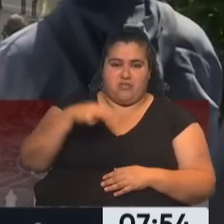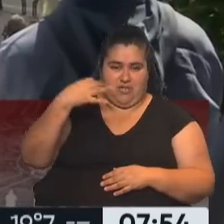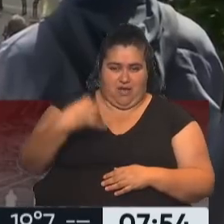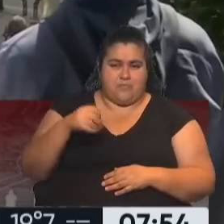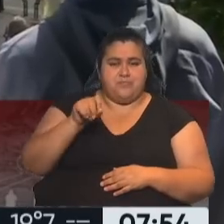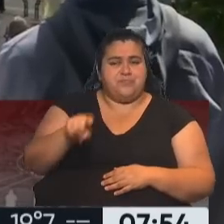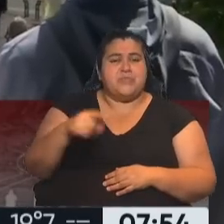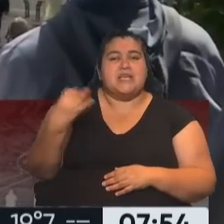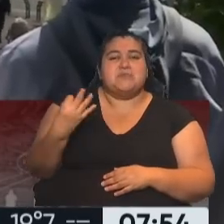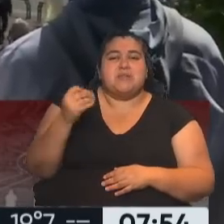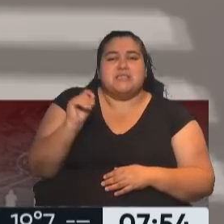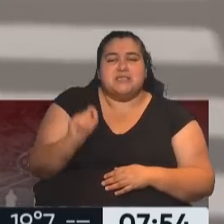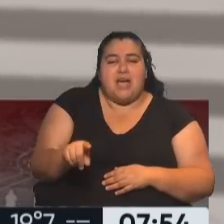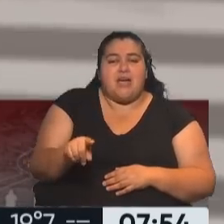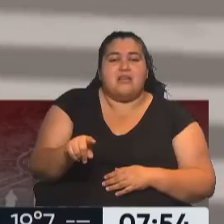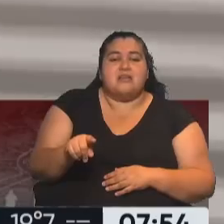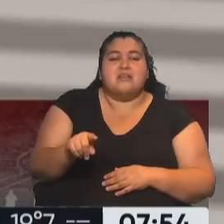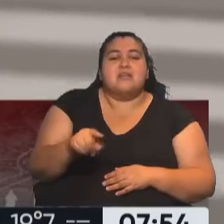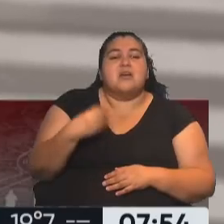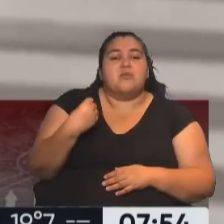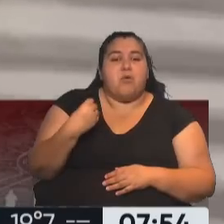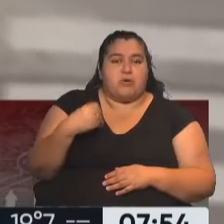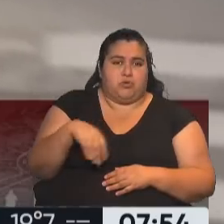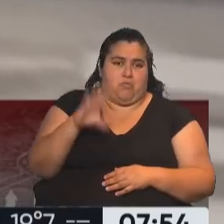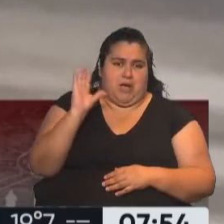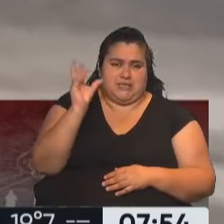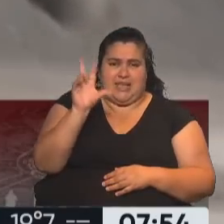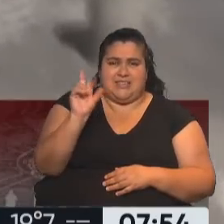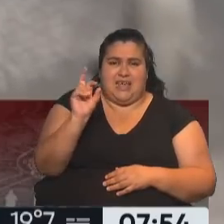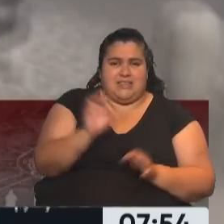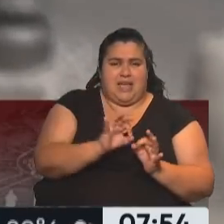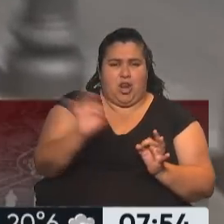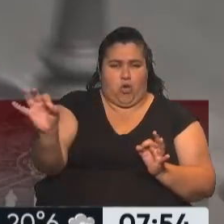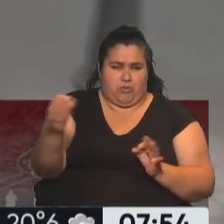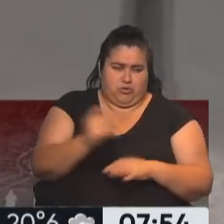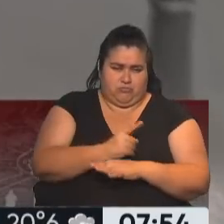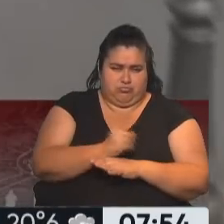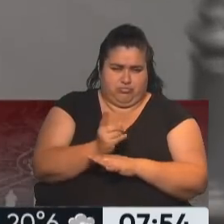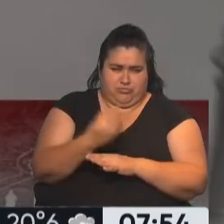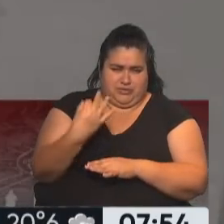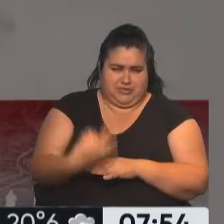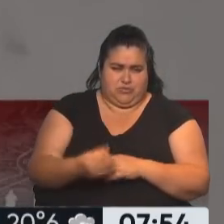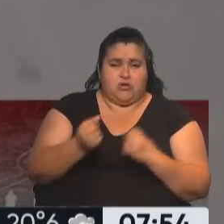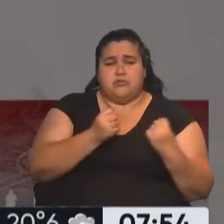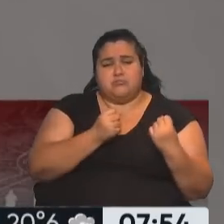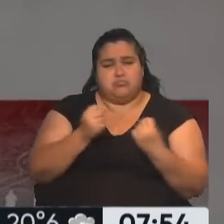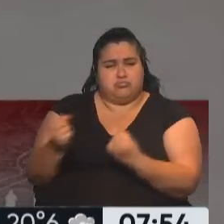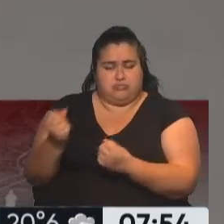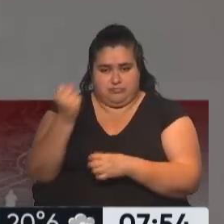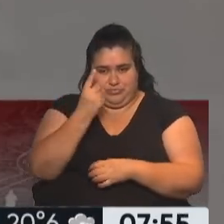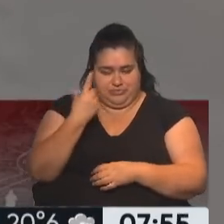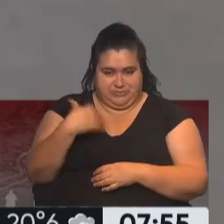una zona aparte a tráfico limitado con la velocidad de máxima de 30 km por hora. Así que el Ferrari móvil me parece va a